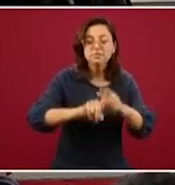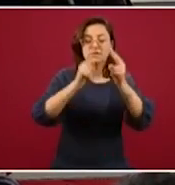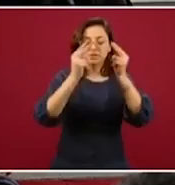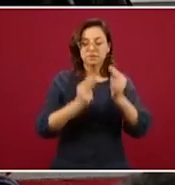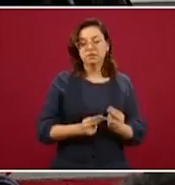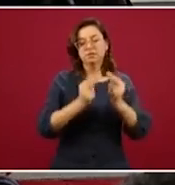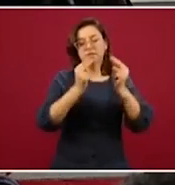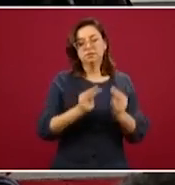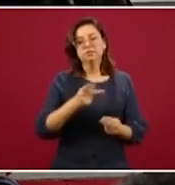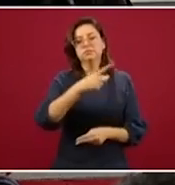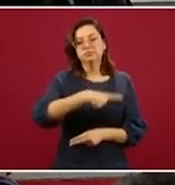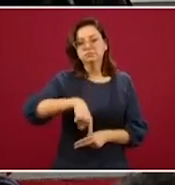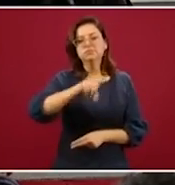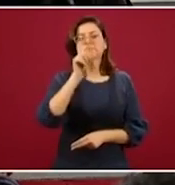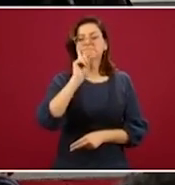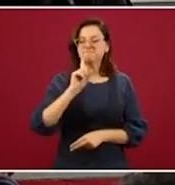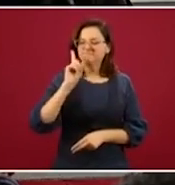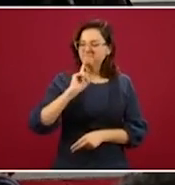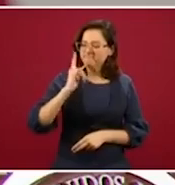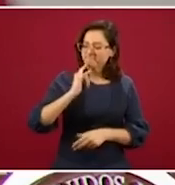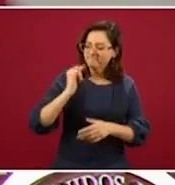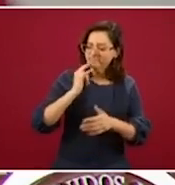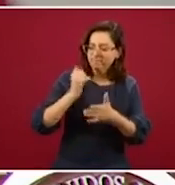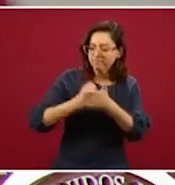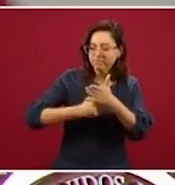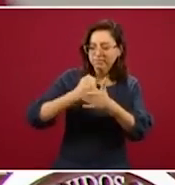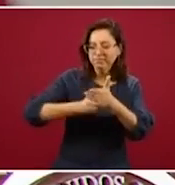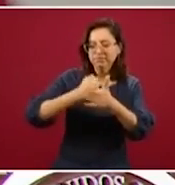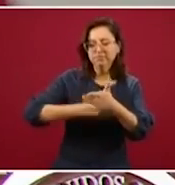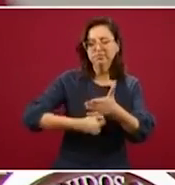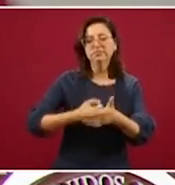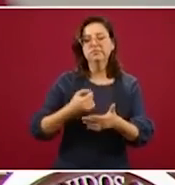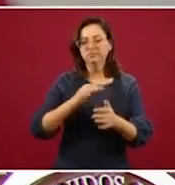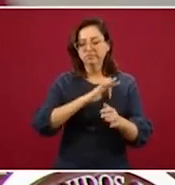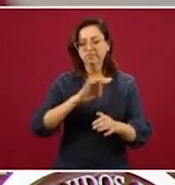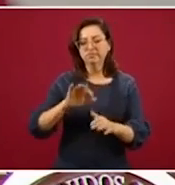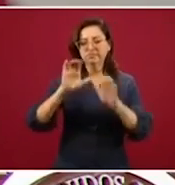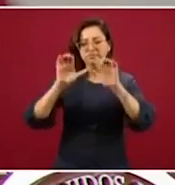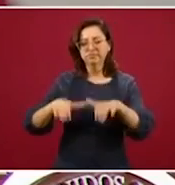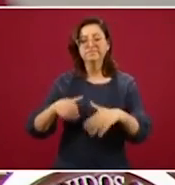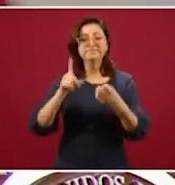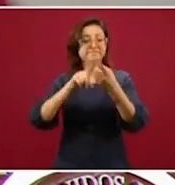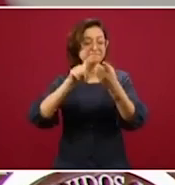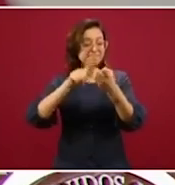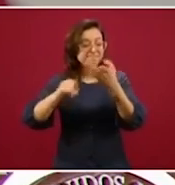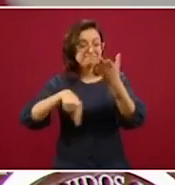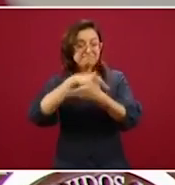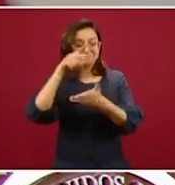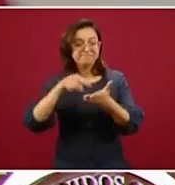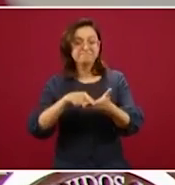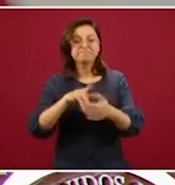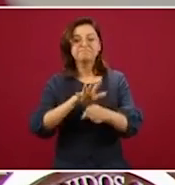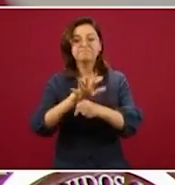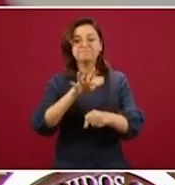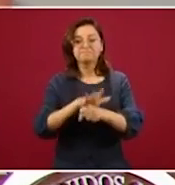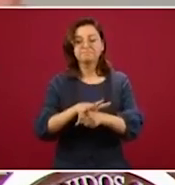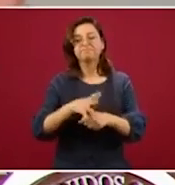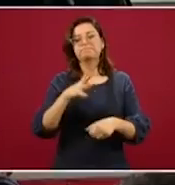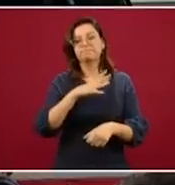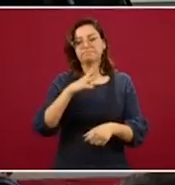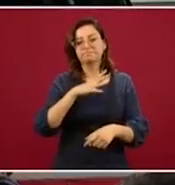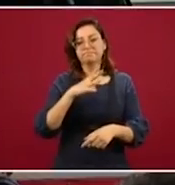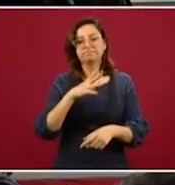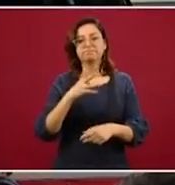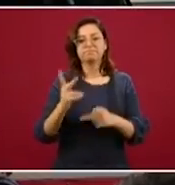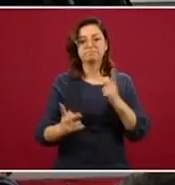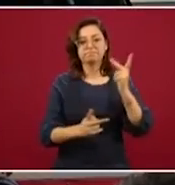ellas son las que mejor van a poder apuntarse. ¿Dónde se apuntan para este? Es con el Censo del Bienestar. Tienen